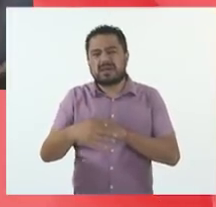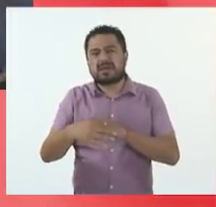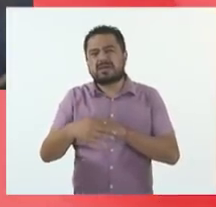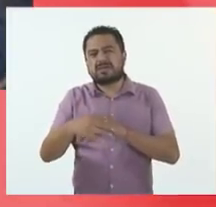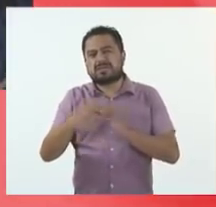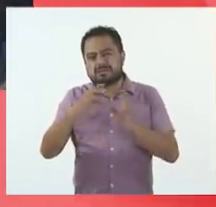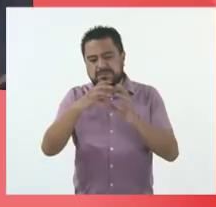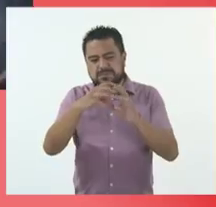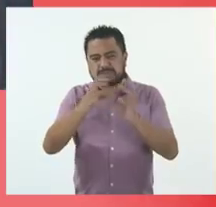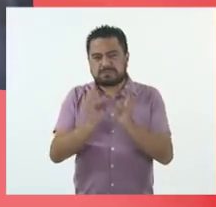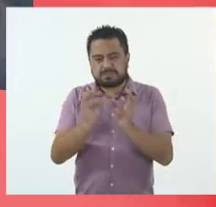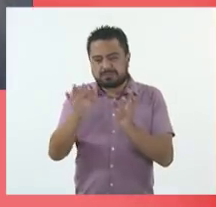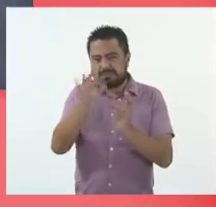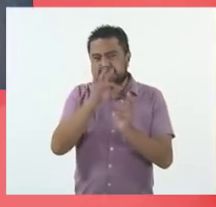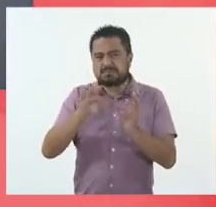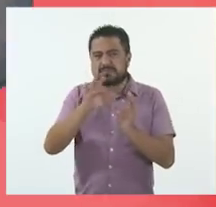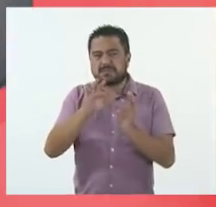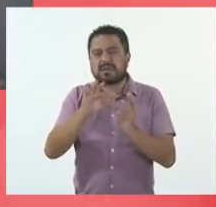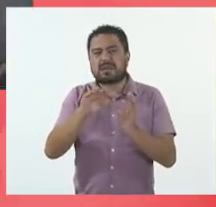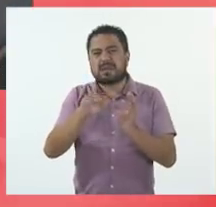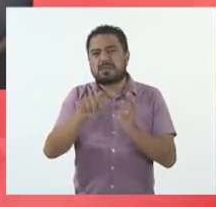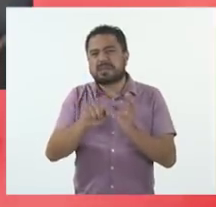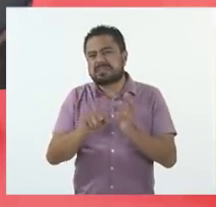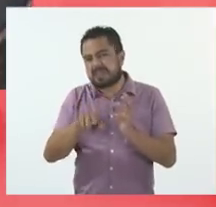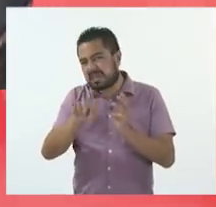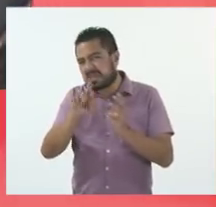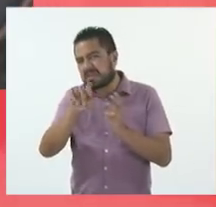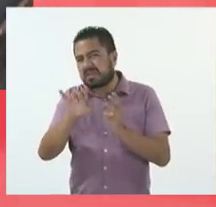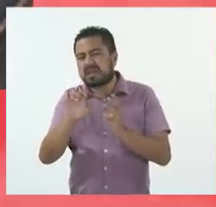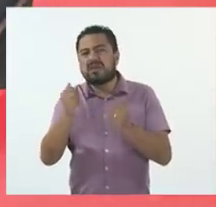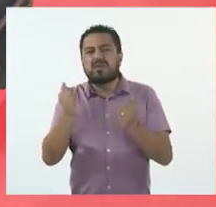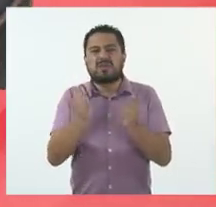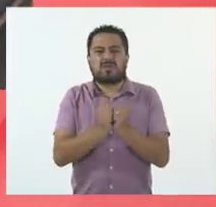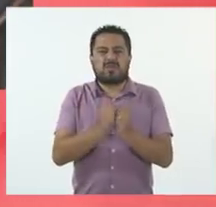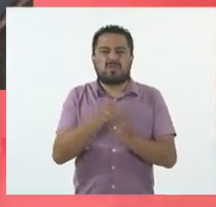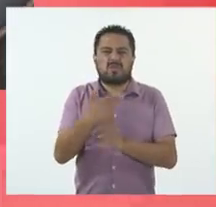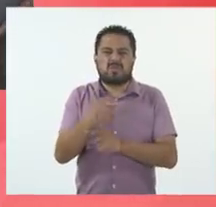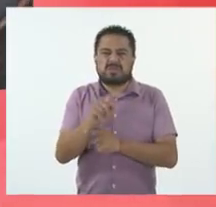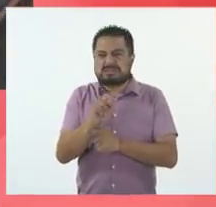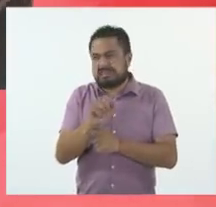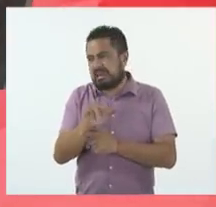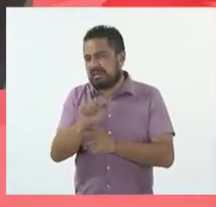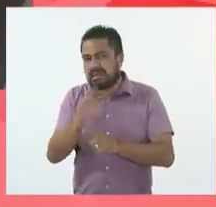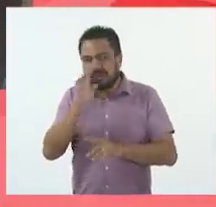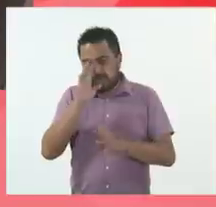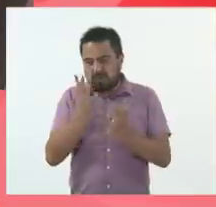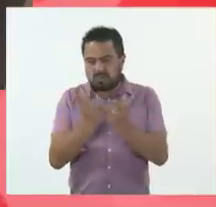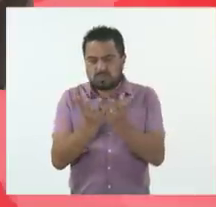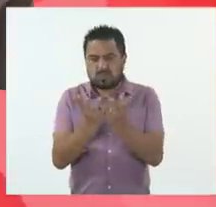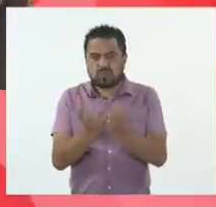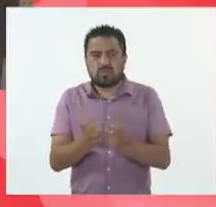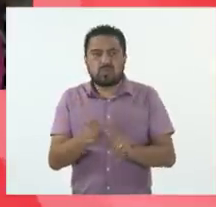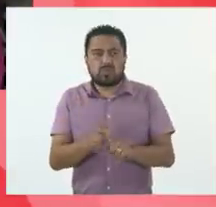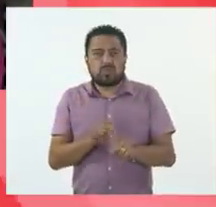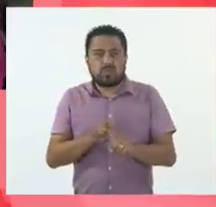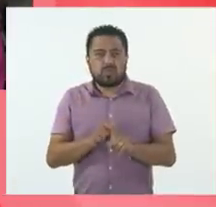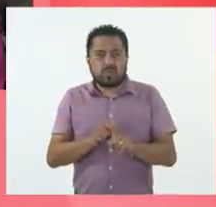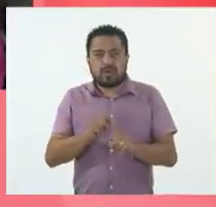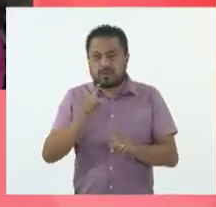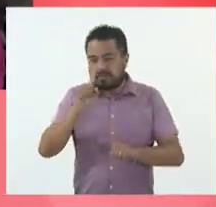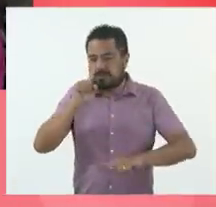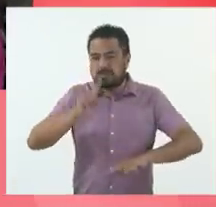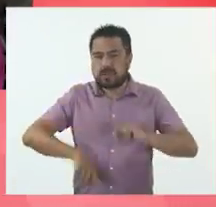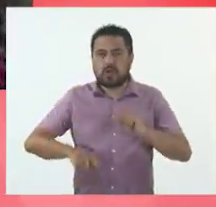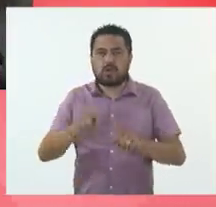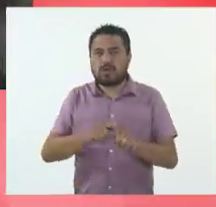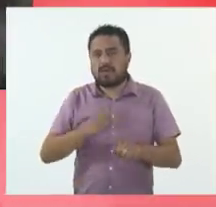granada, cáscara de mezquite, cáscara de huizache, para que macice bien el color, que no se despinte